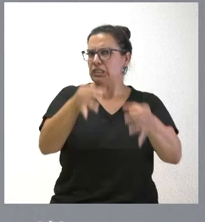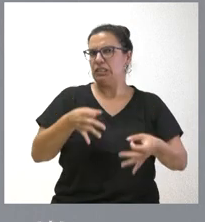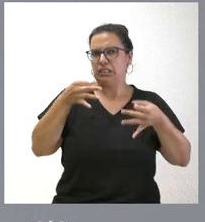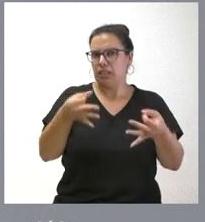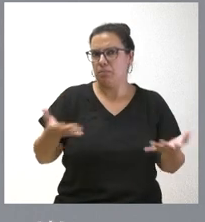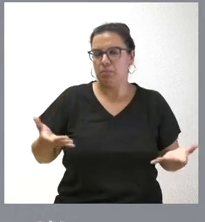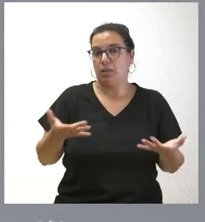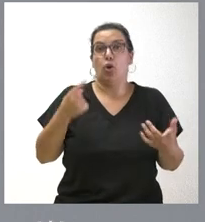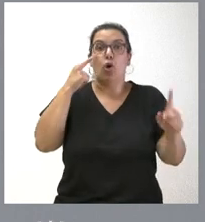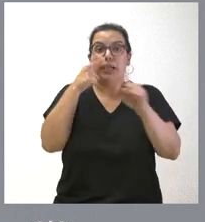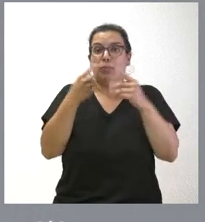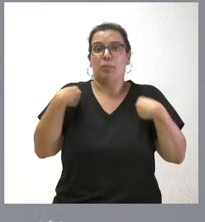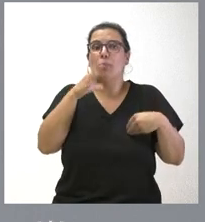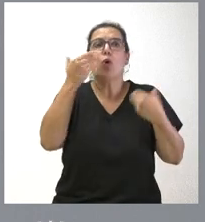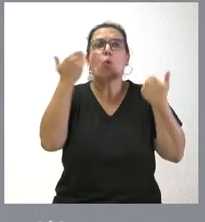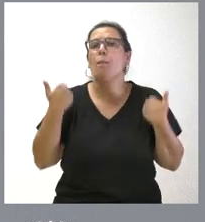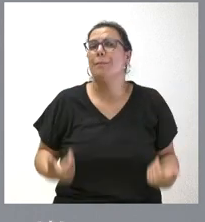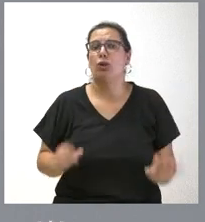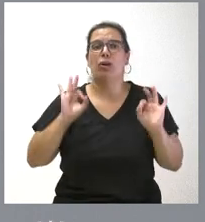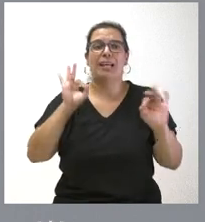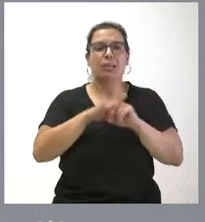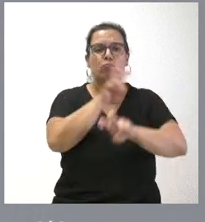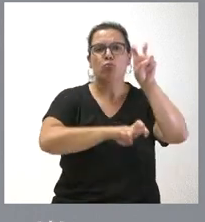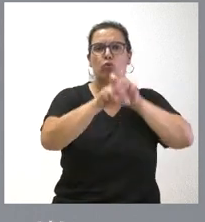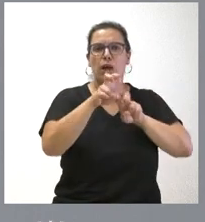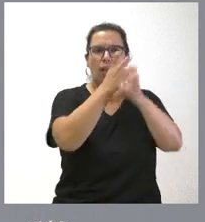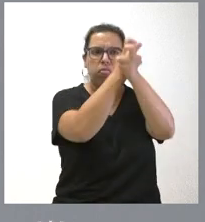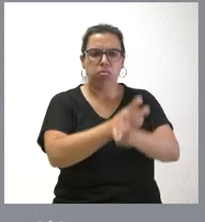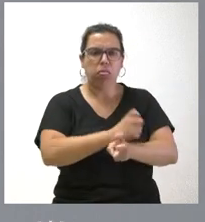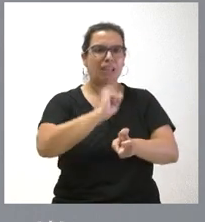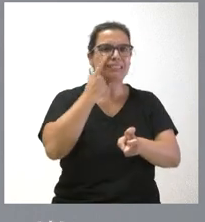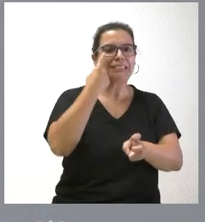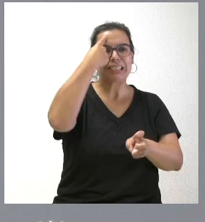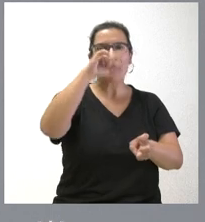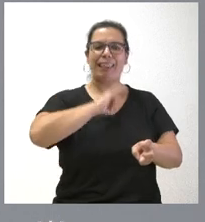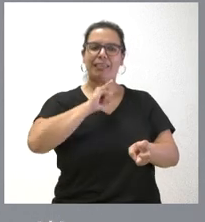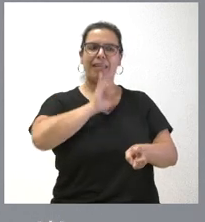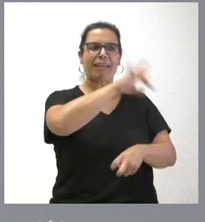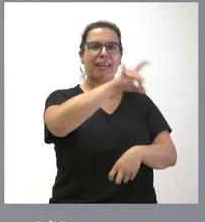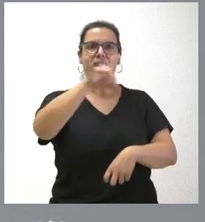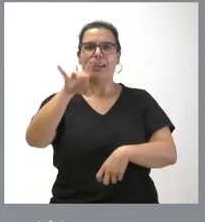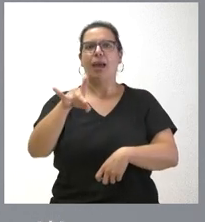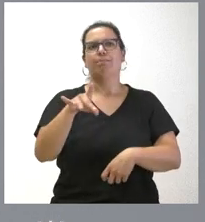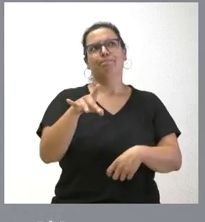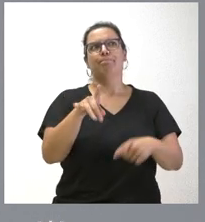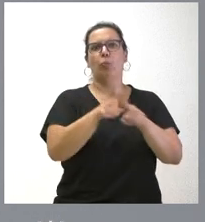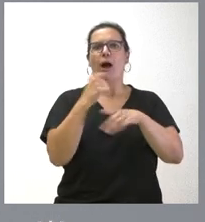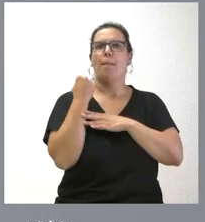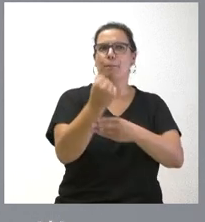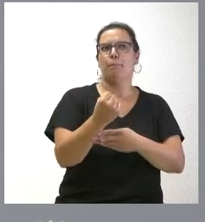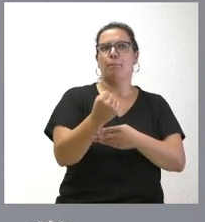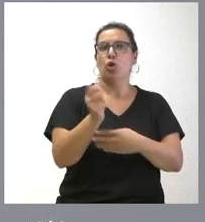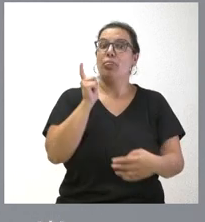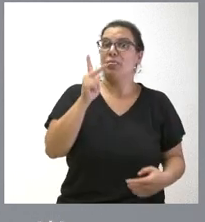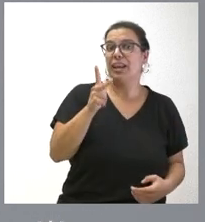y león por la finalidad humanitaria de la exhumación de los cuerpos la identificación de los mismos y por tanto el apoyo al